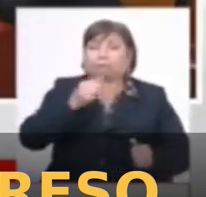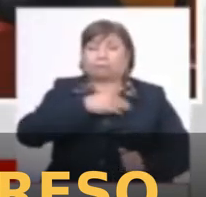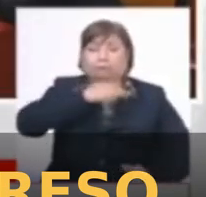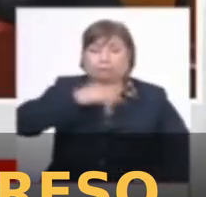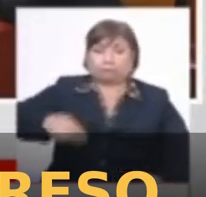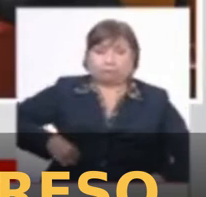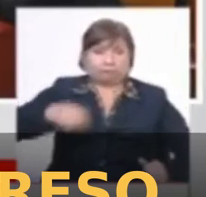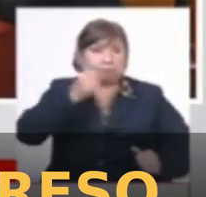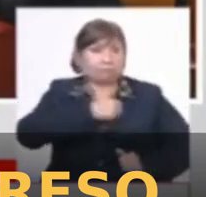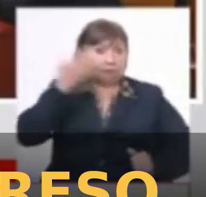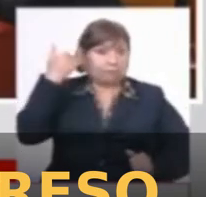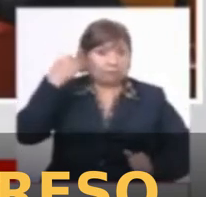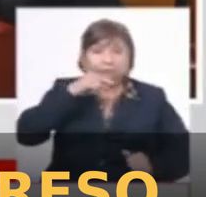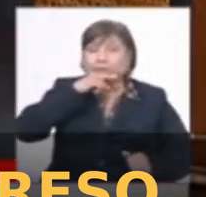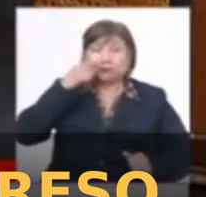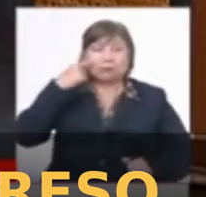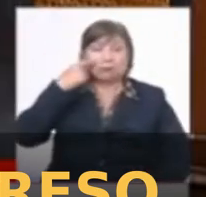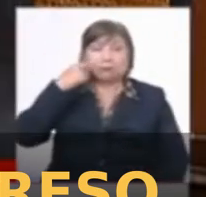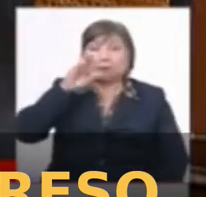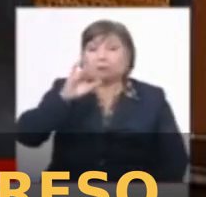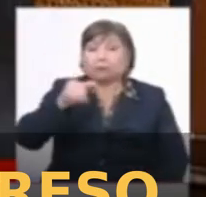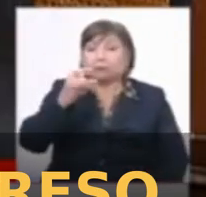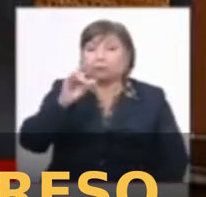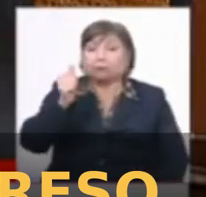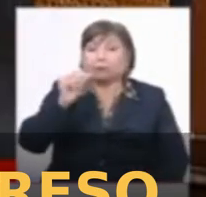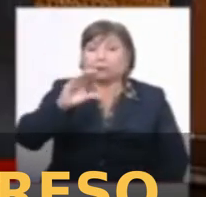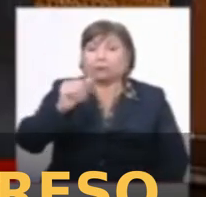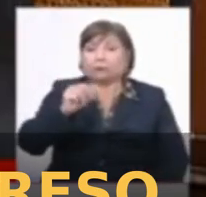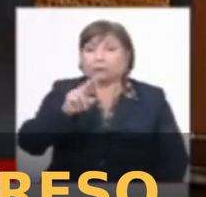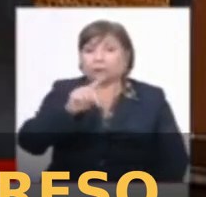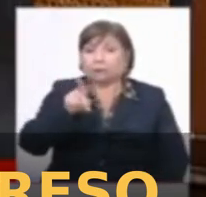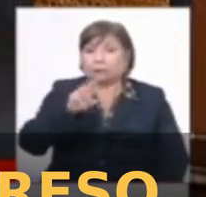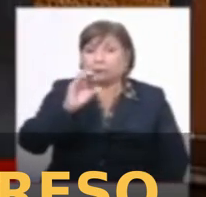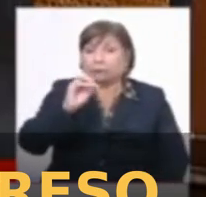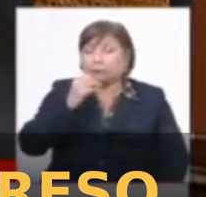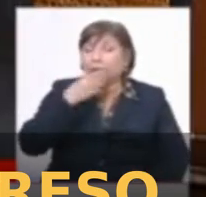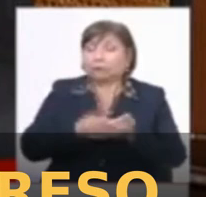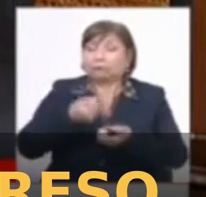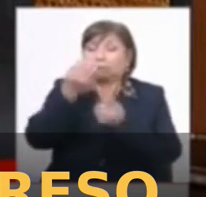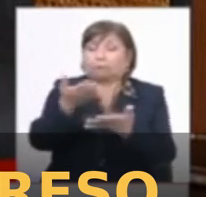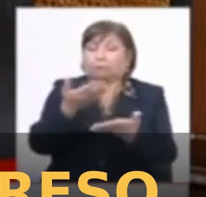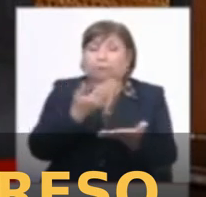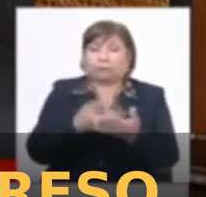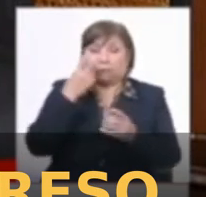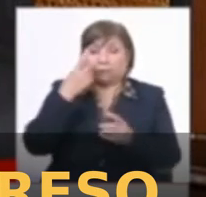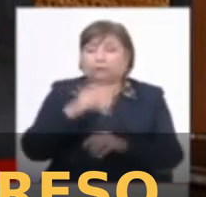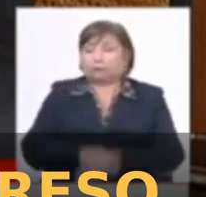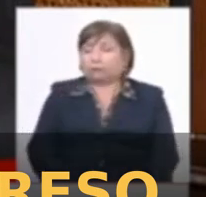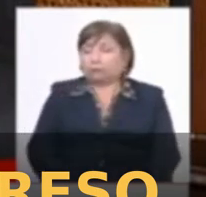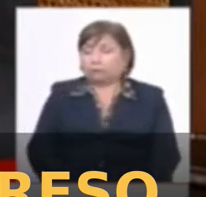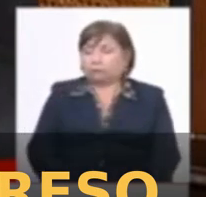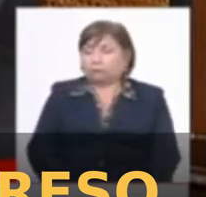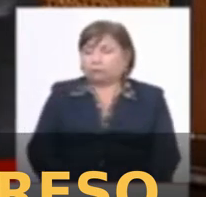Defensa, que en ese entonces era el señor Juan Carrasco, iba a entregarle